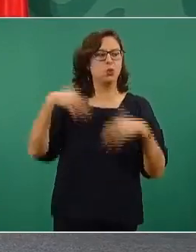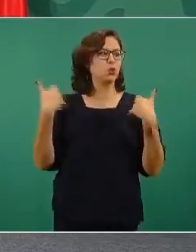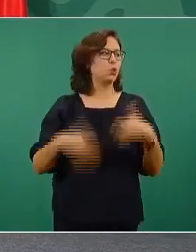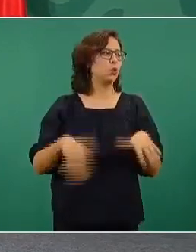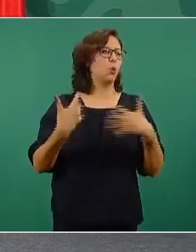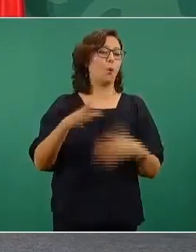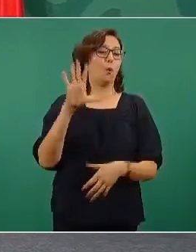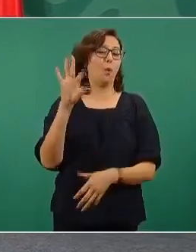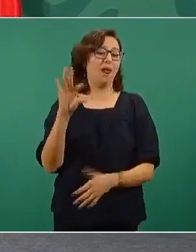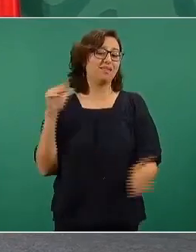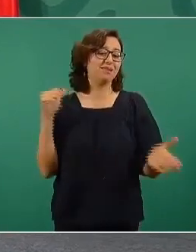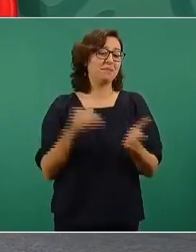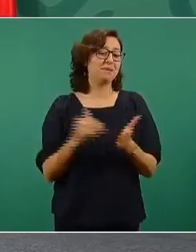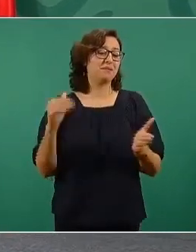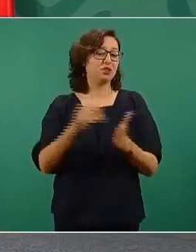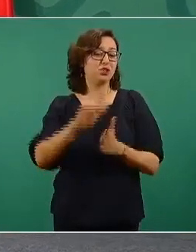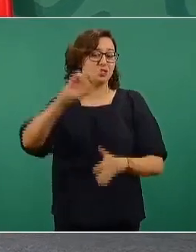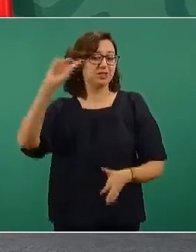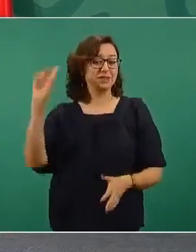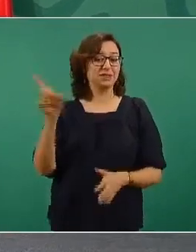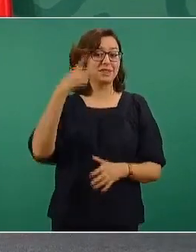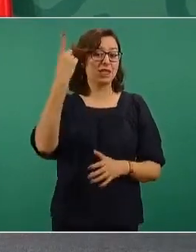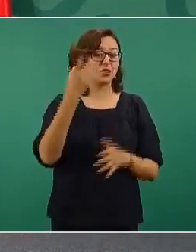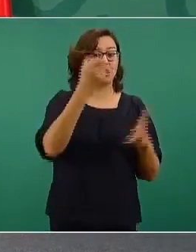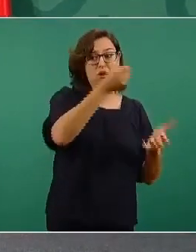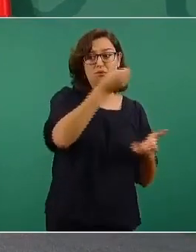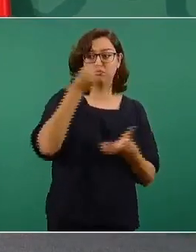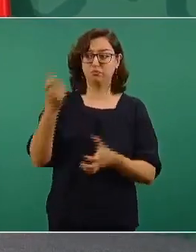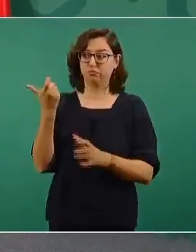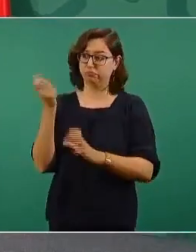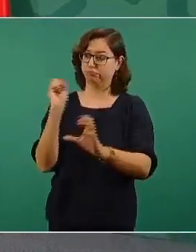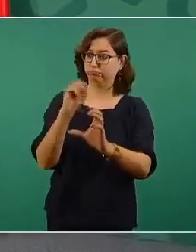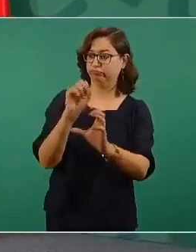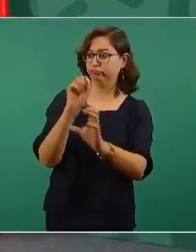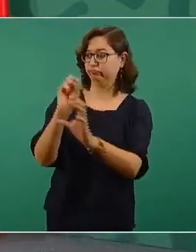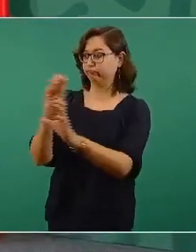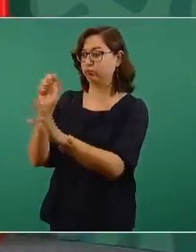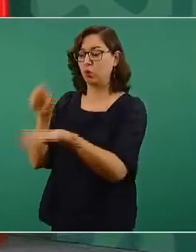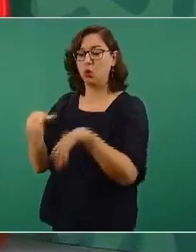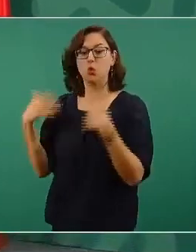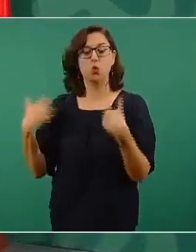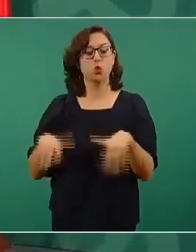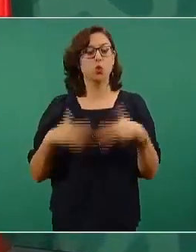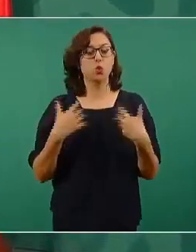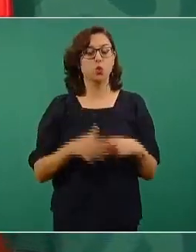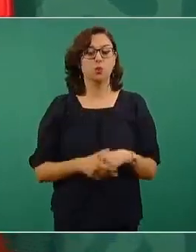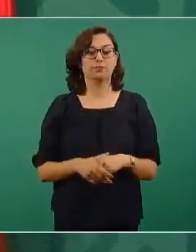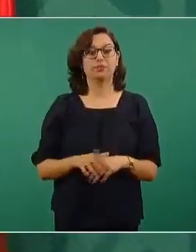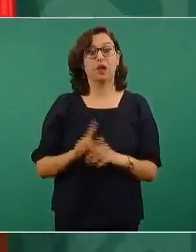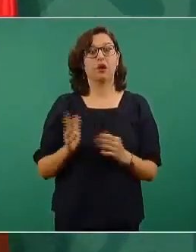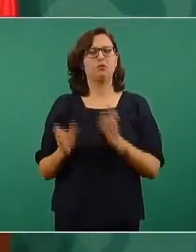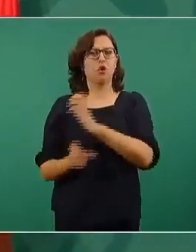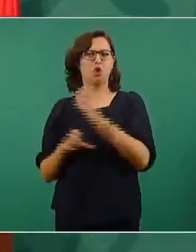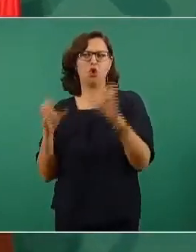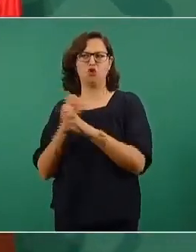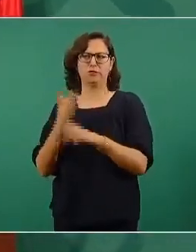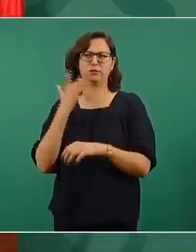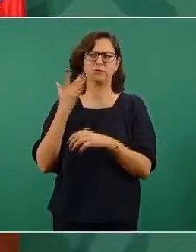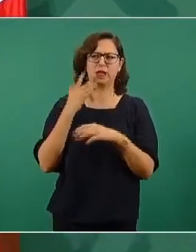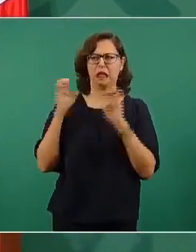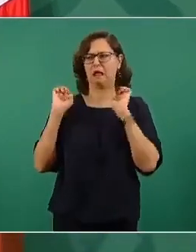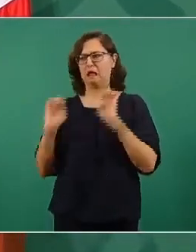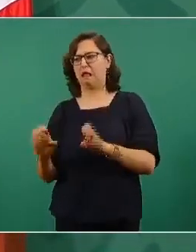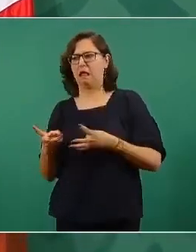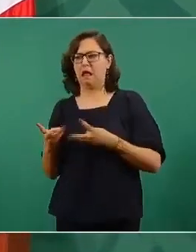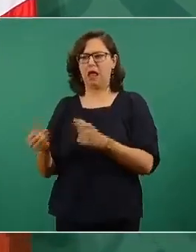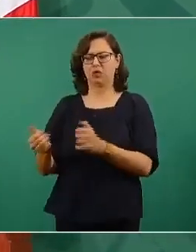No estoy hablando del consumo de artículos de lujo, a eso es otra cosa. Estoy hablando de